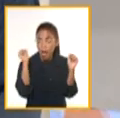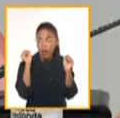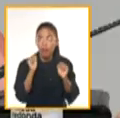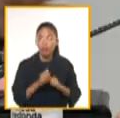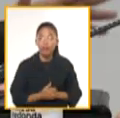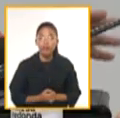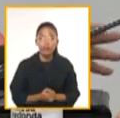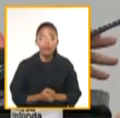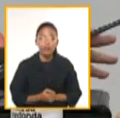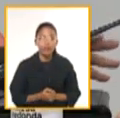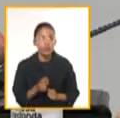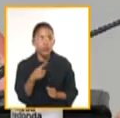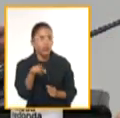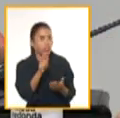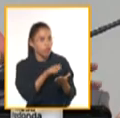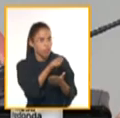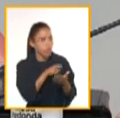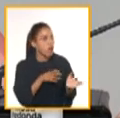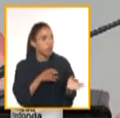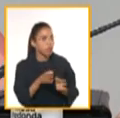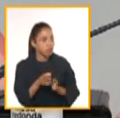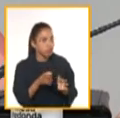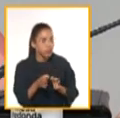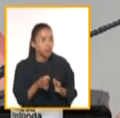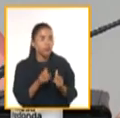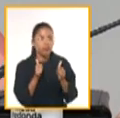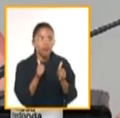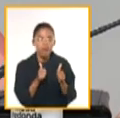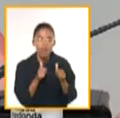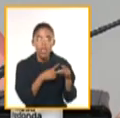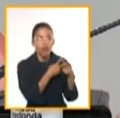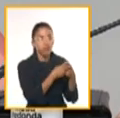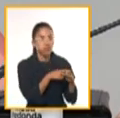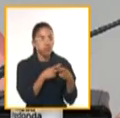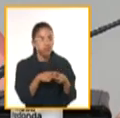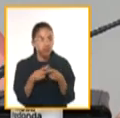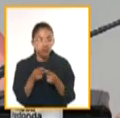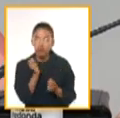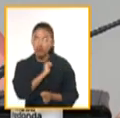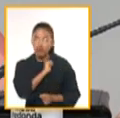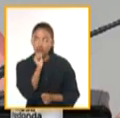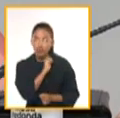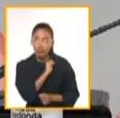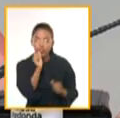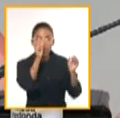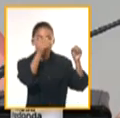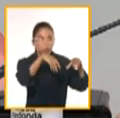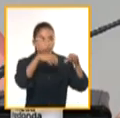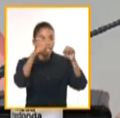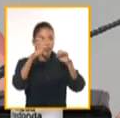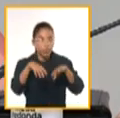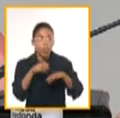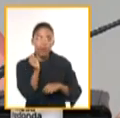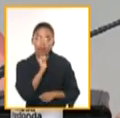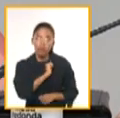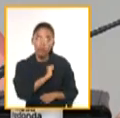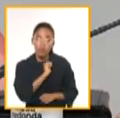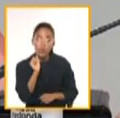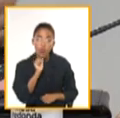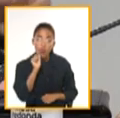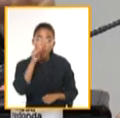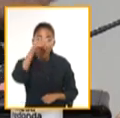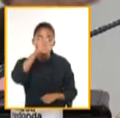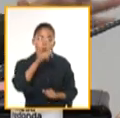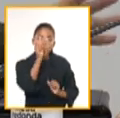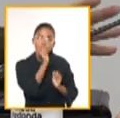la estrategia de todas formas funcionó, se logró estabilizar el sistema y hoy estamos ya